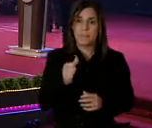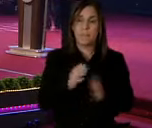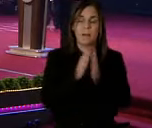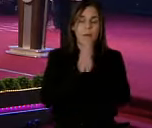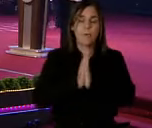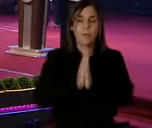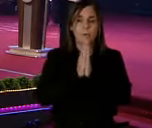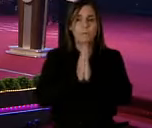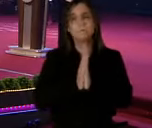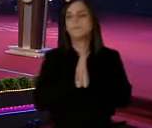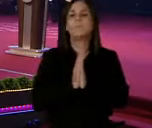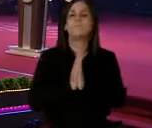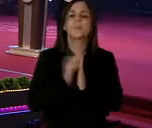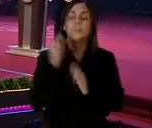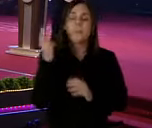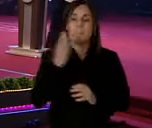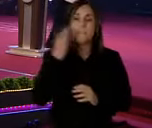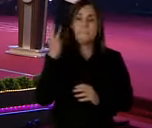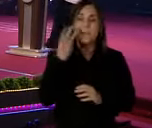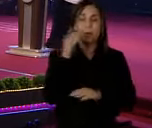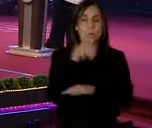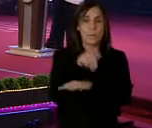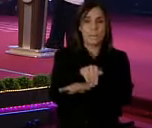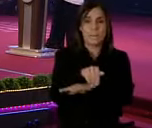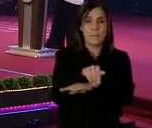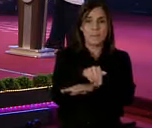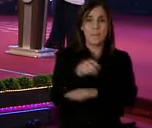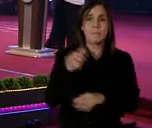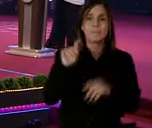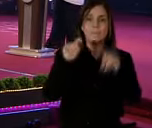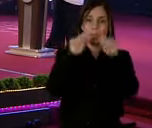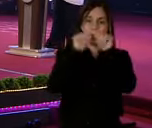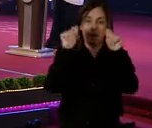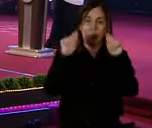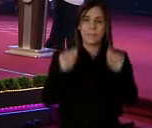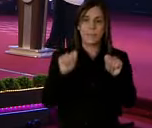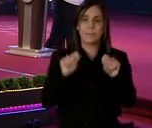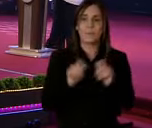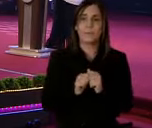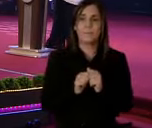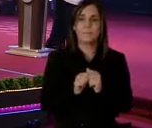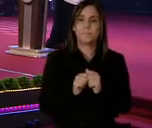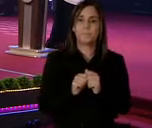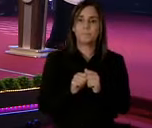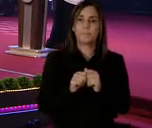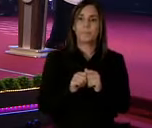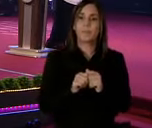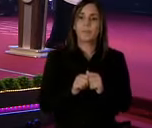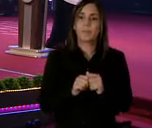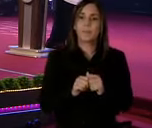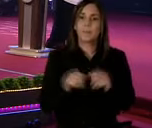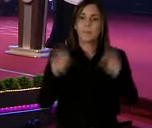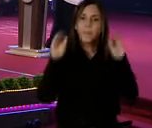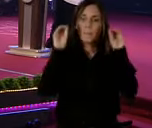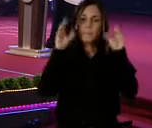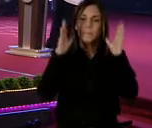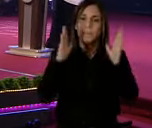oración. El miércoles en la mañana hay tabernáculo y está nuestra ministro Tiara Carrasquillo, va a estar impartiendo la